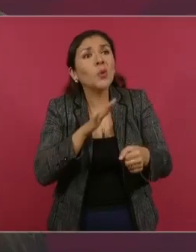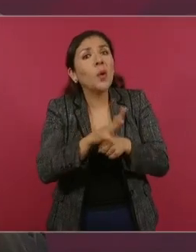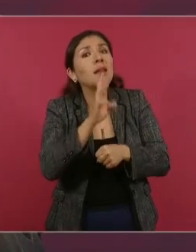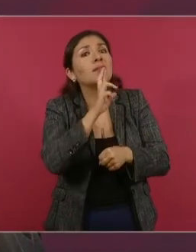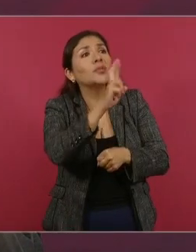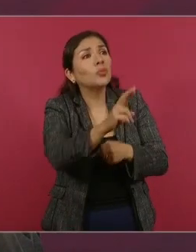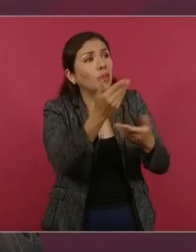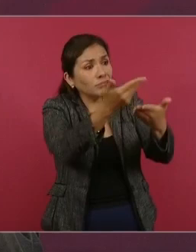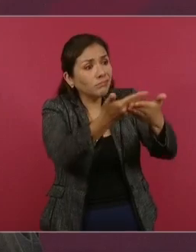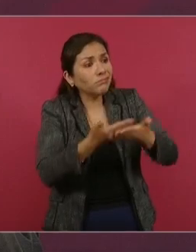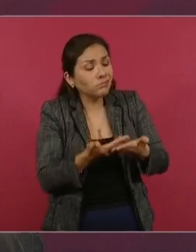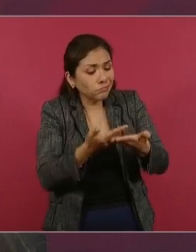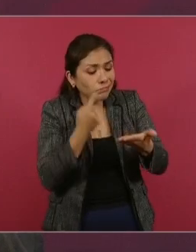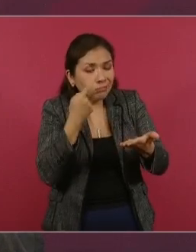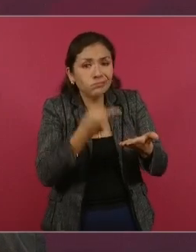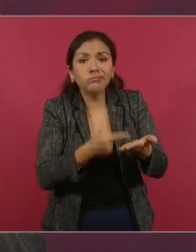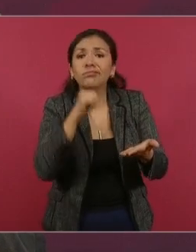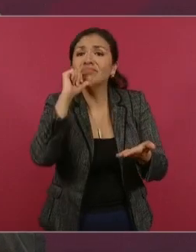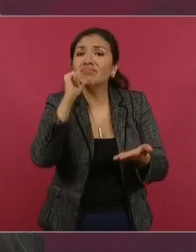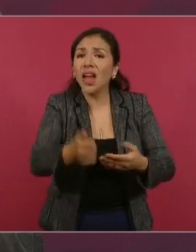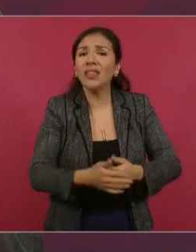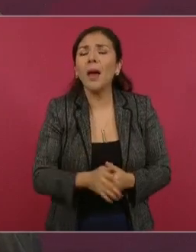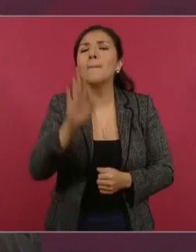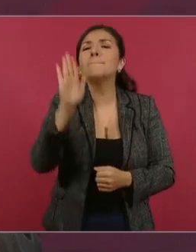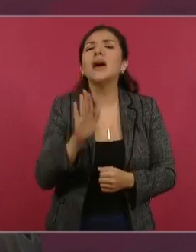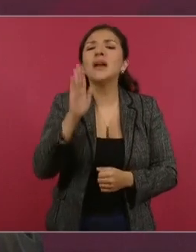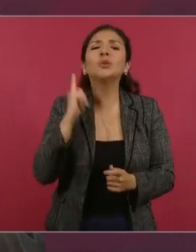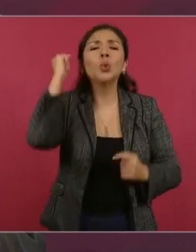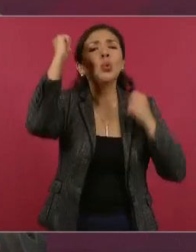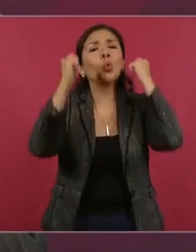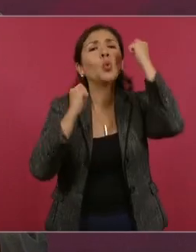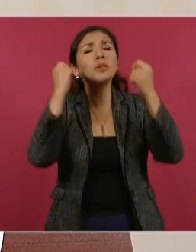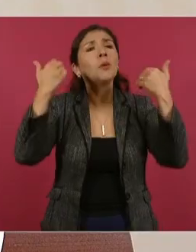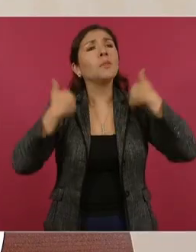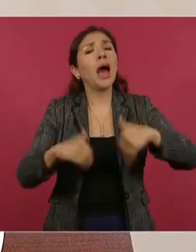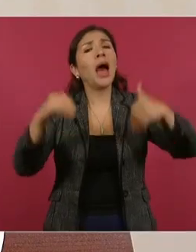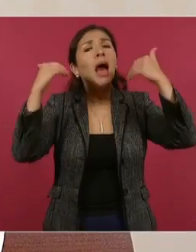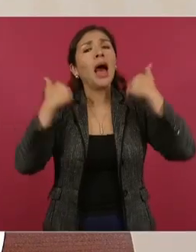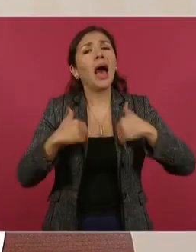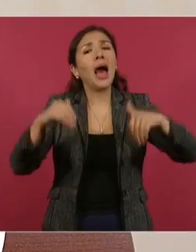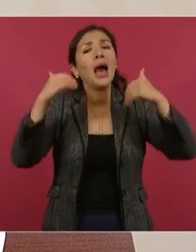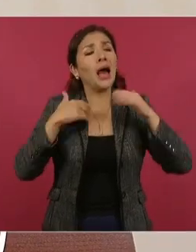resultados. Es como turismo político.